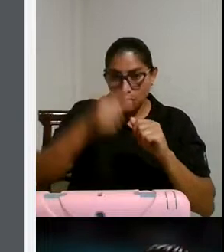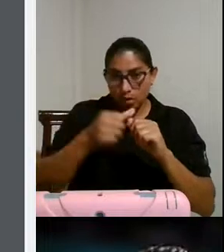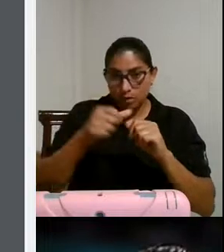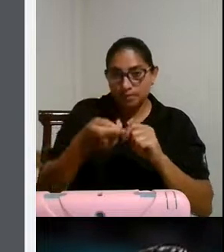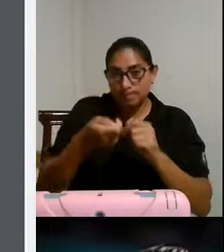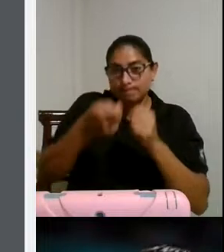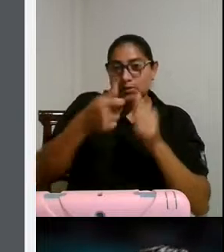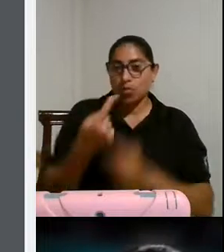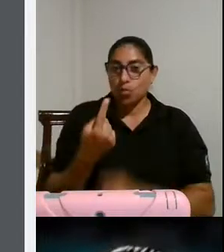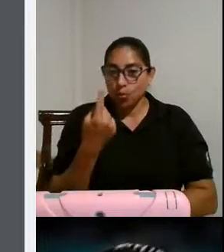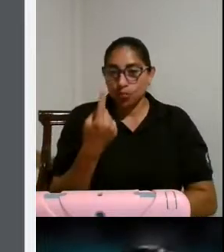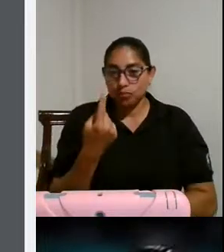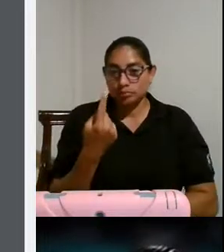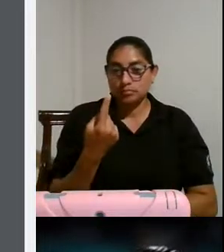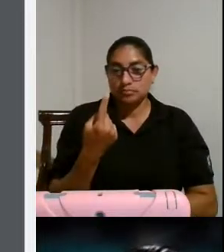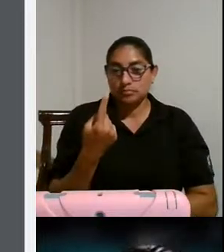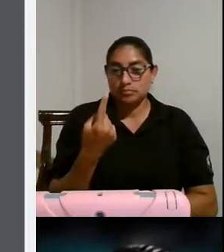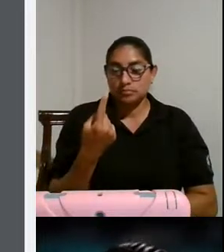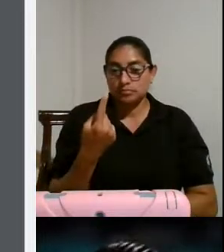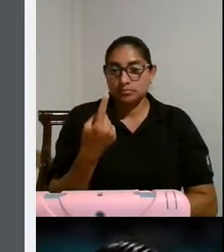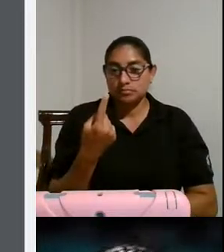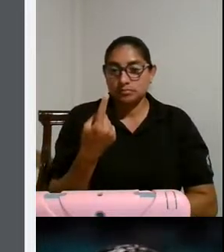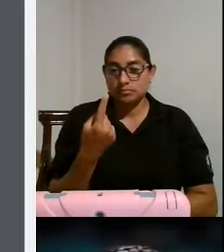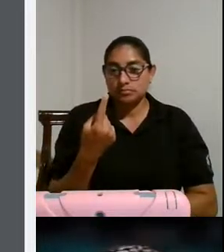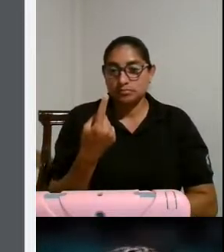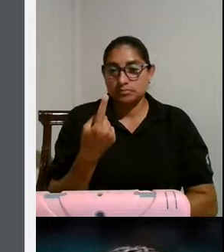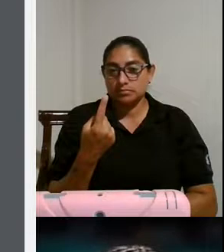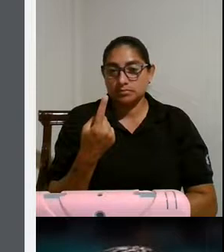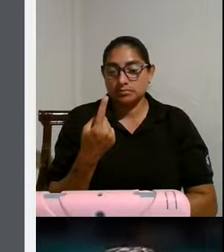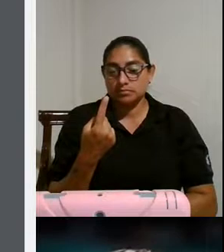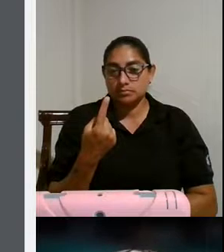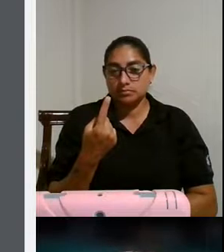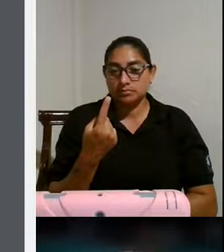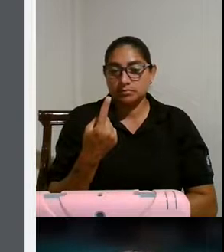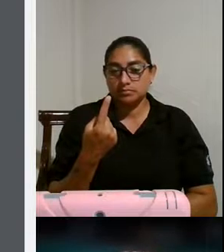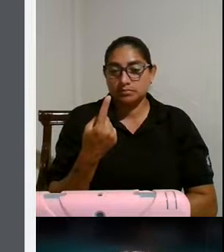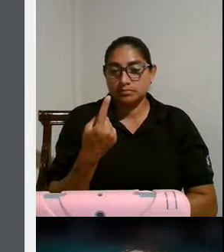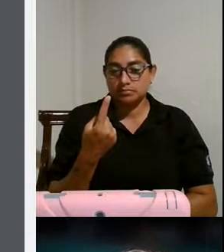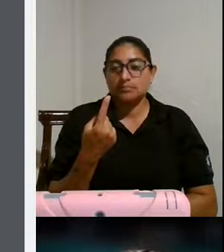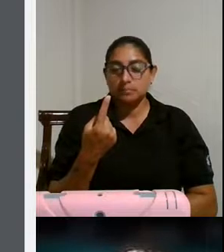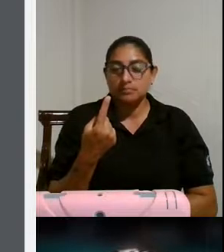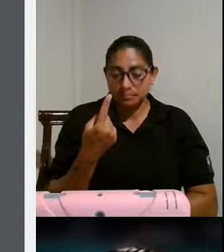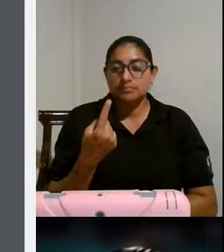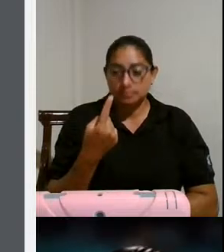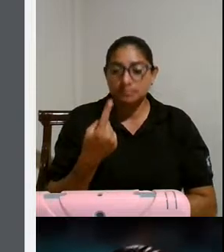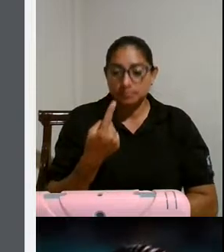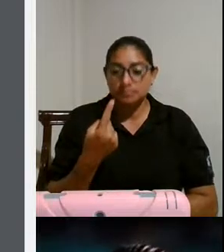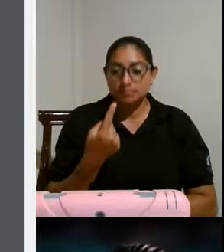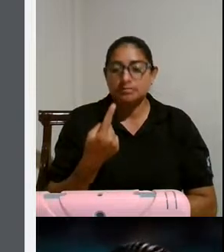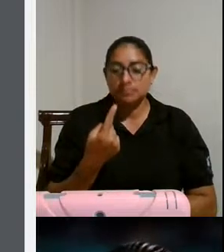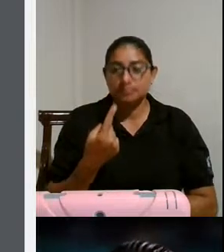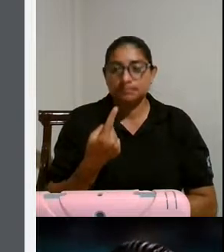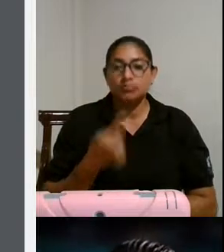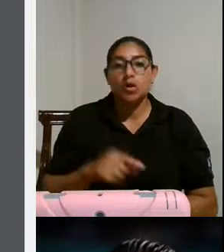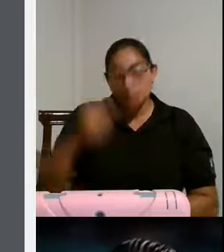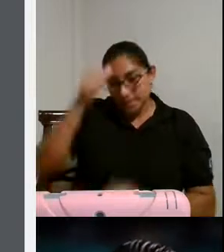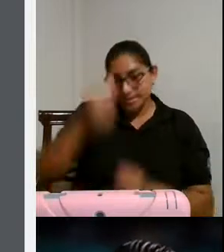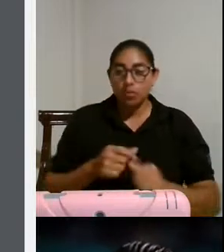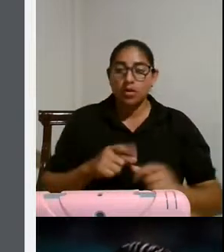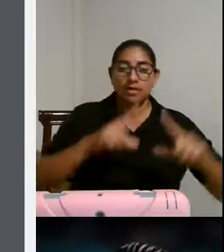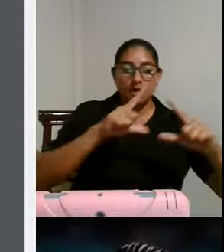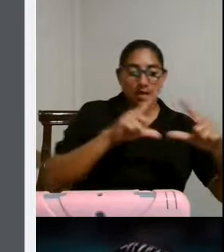1, el exponente se disminuye un grado. ¿Para qué hacemos eso? Para que este delta de x de aquí